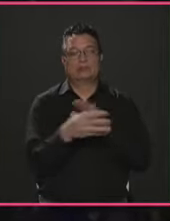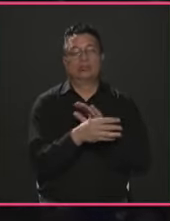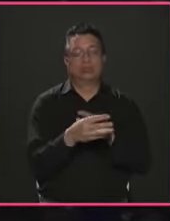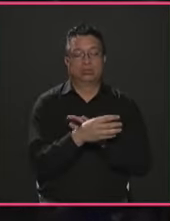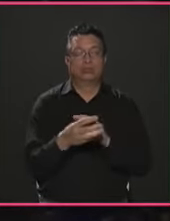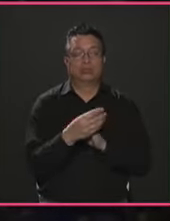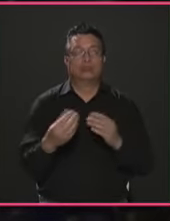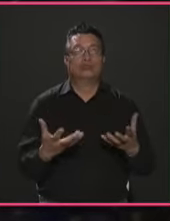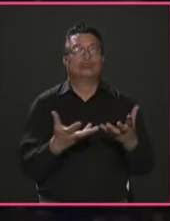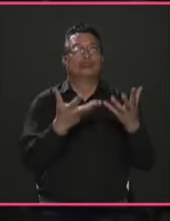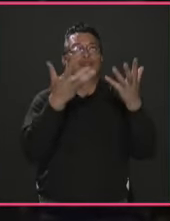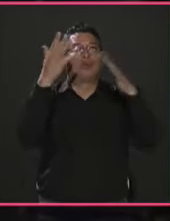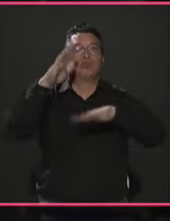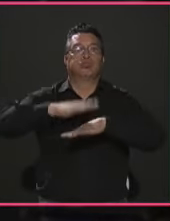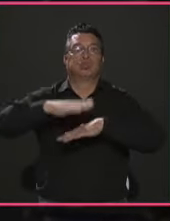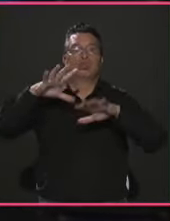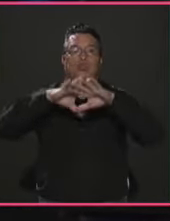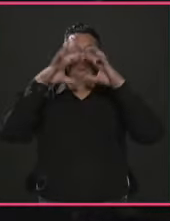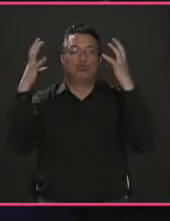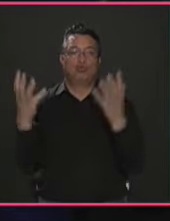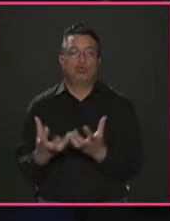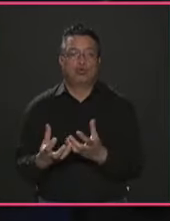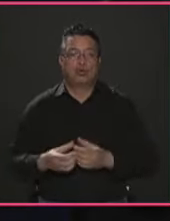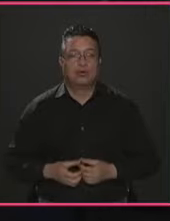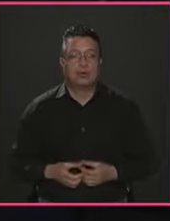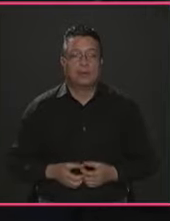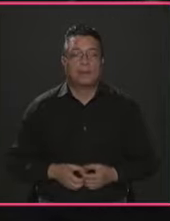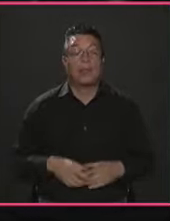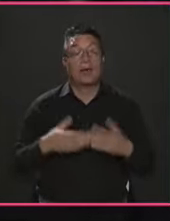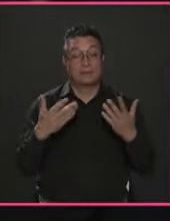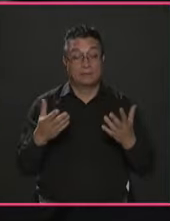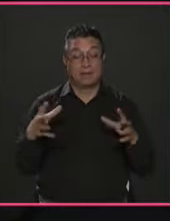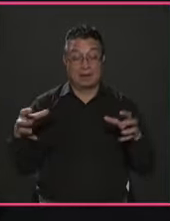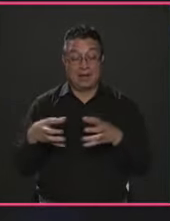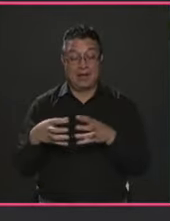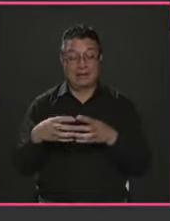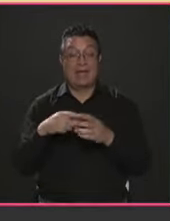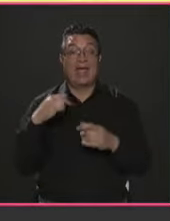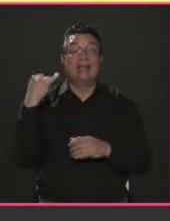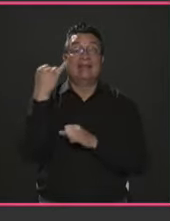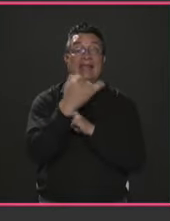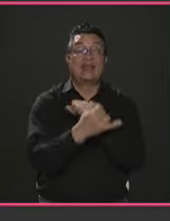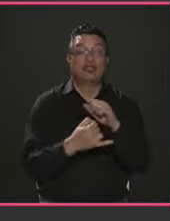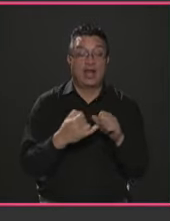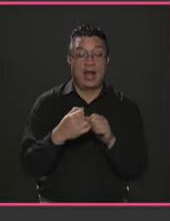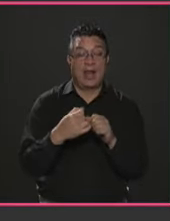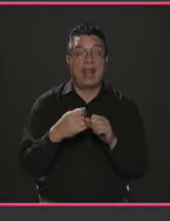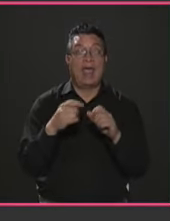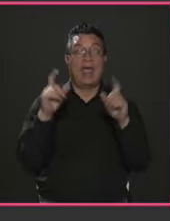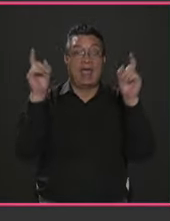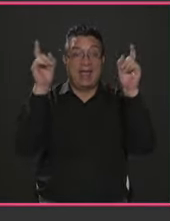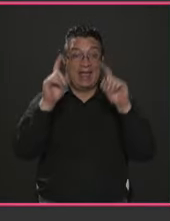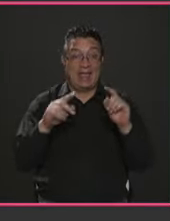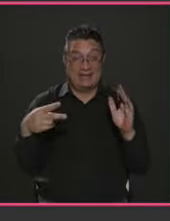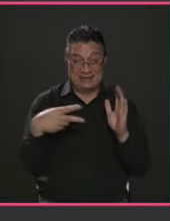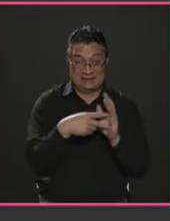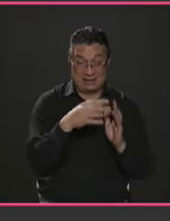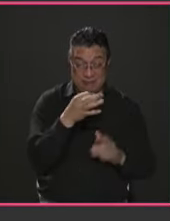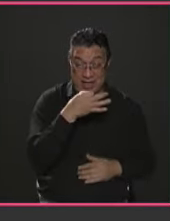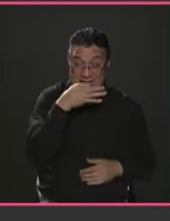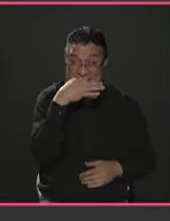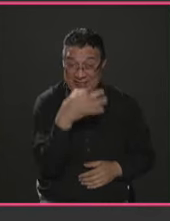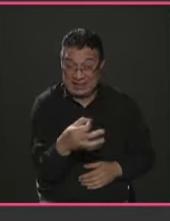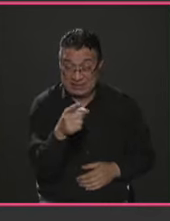de gases de efecto invernadero de hecho la agencia internacional de energía señala que hoy día que la